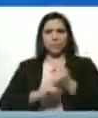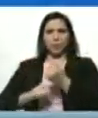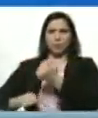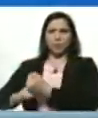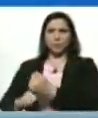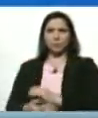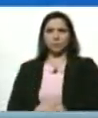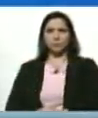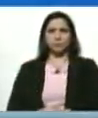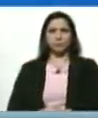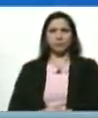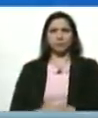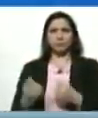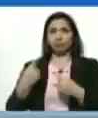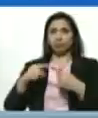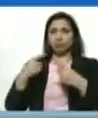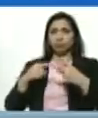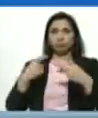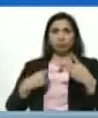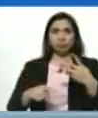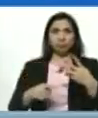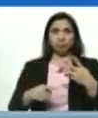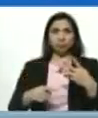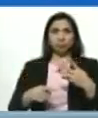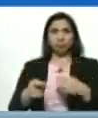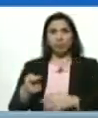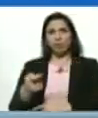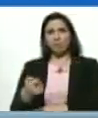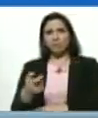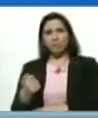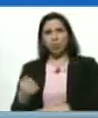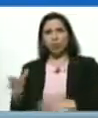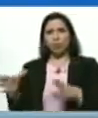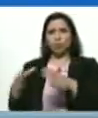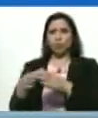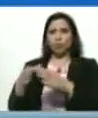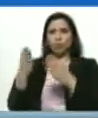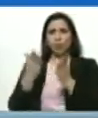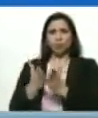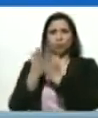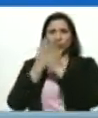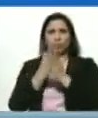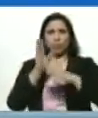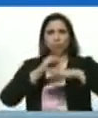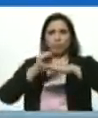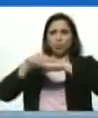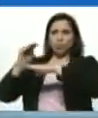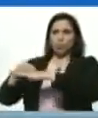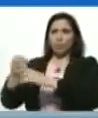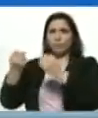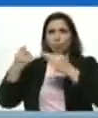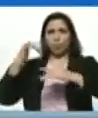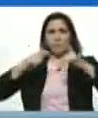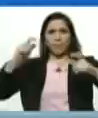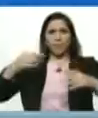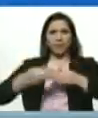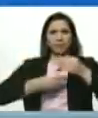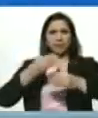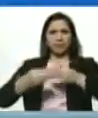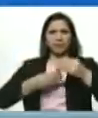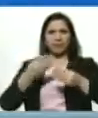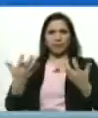había varios focus groups grupos de estudio consultamos a mucha gente hicimos cruce de